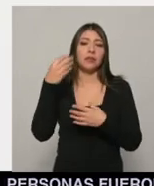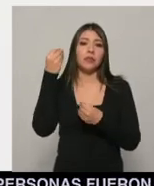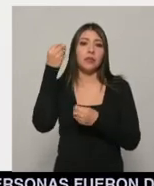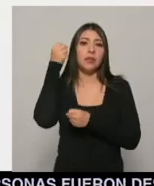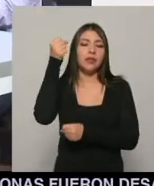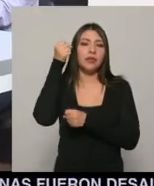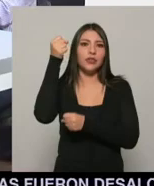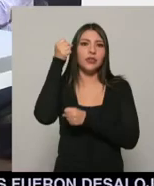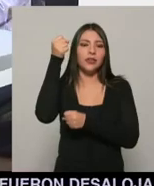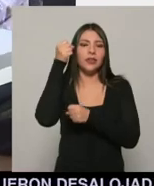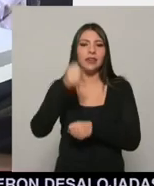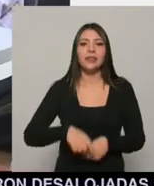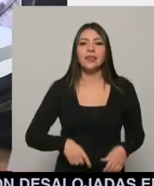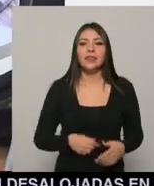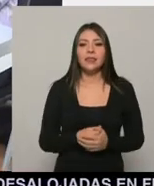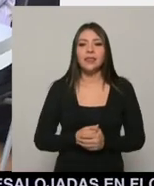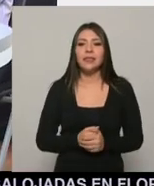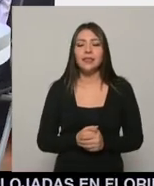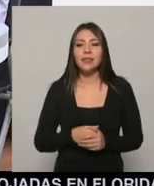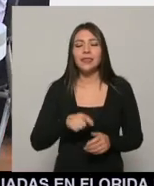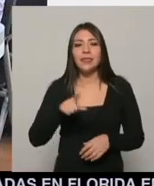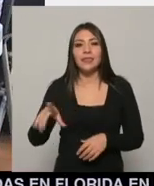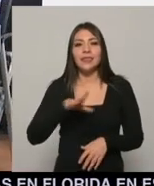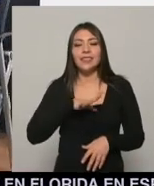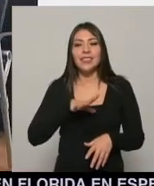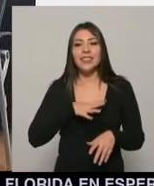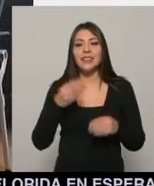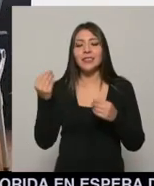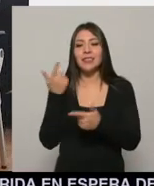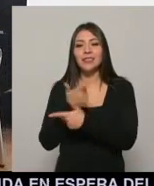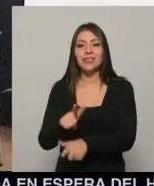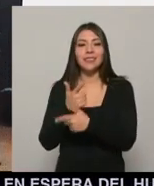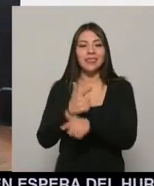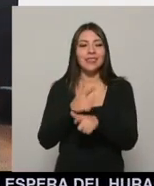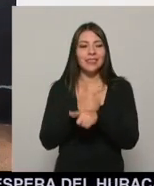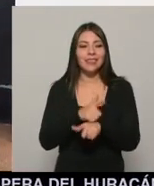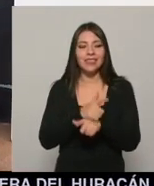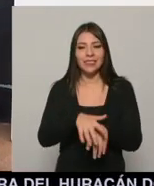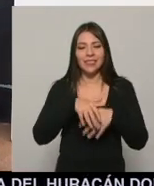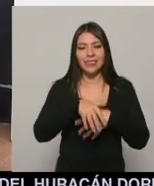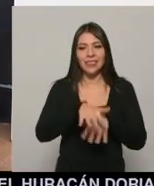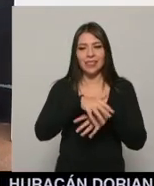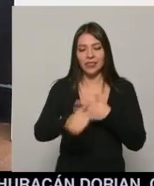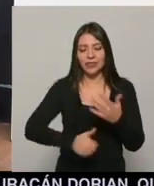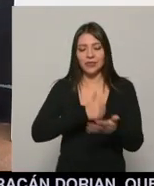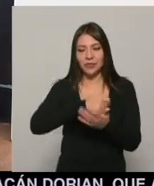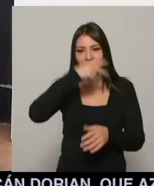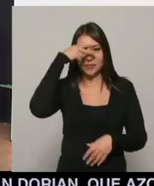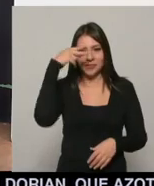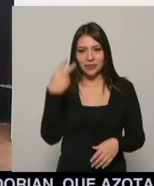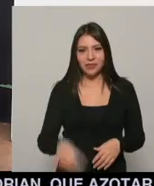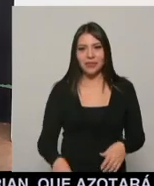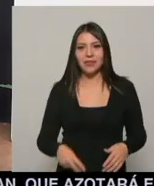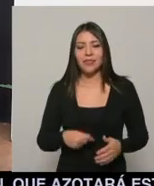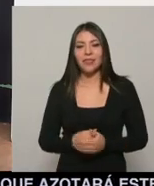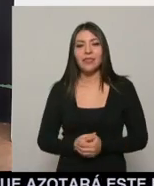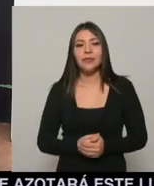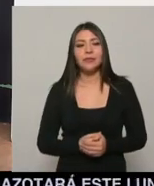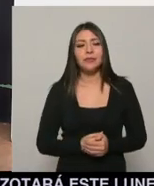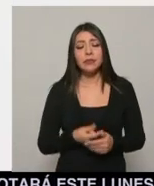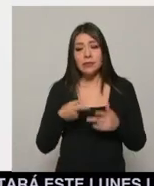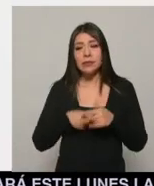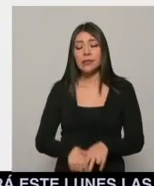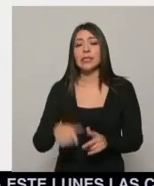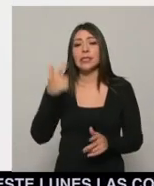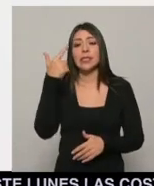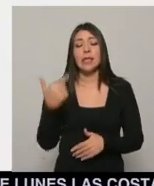Te platico, va a haber una movilización de taxistas de la Ciudad de México, la Fuerza Amplia de Transportistas. A partir de las 7